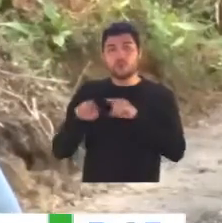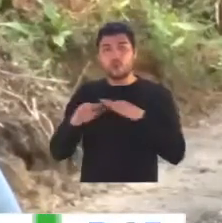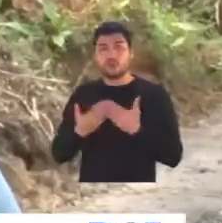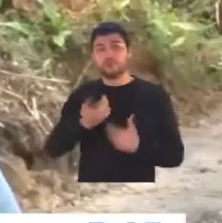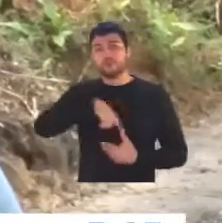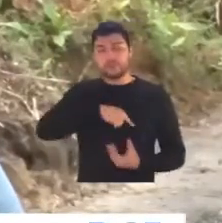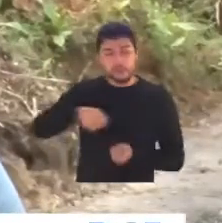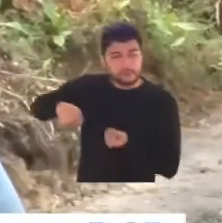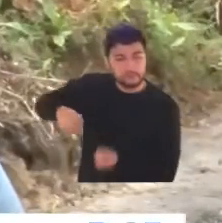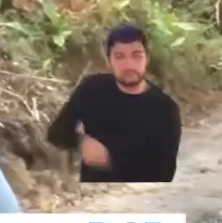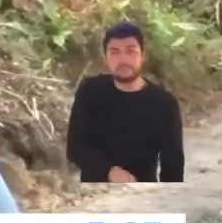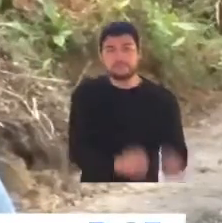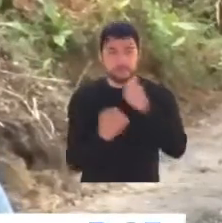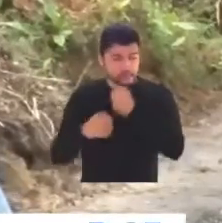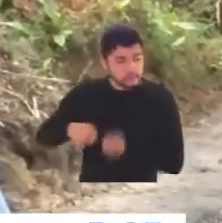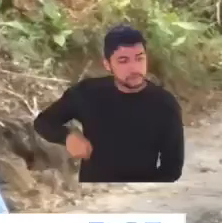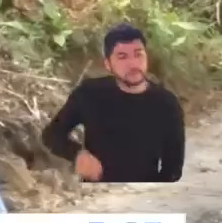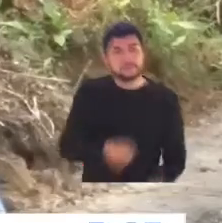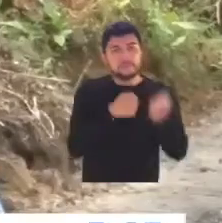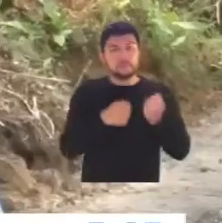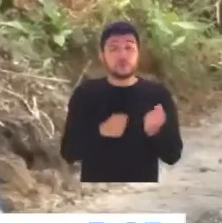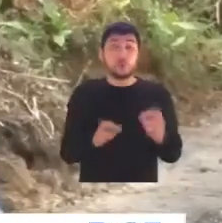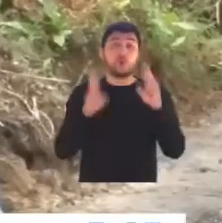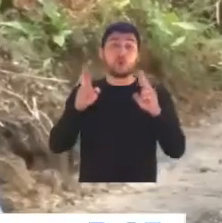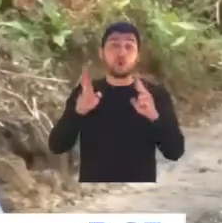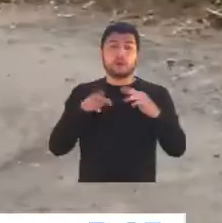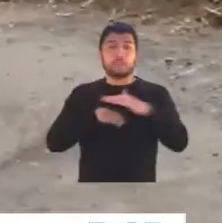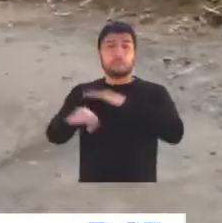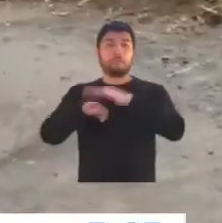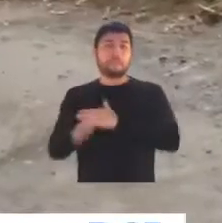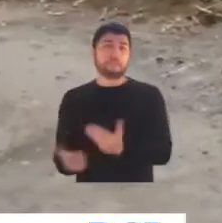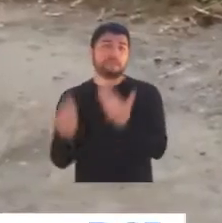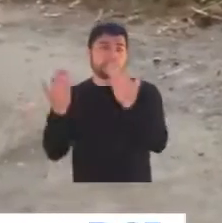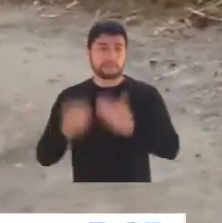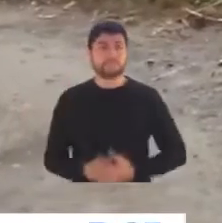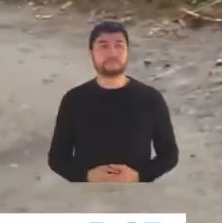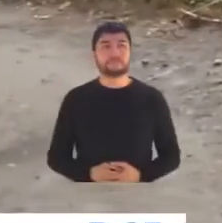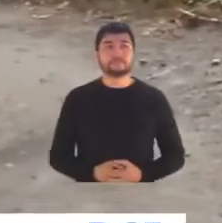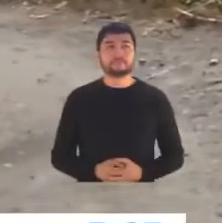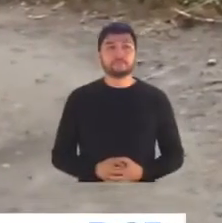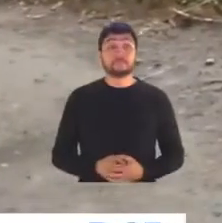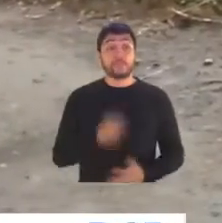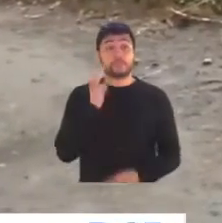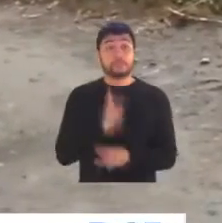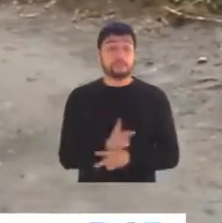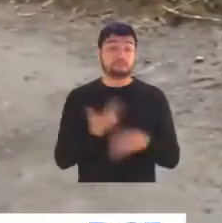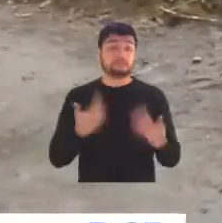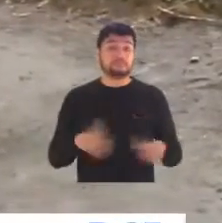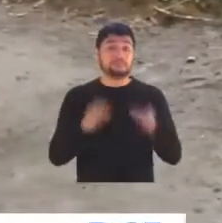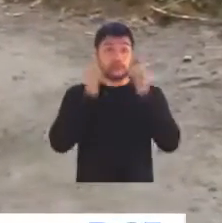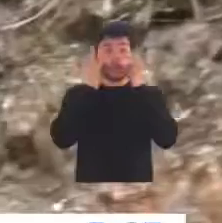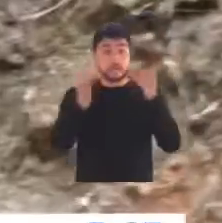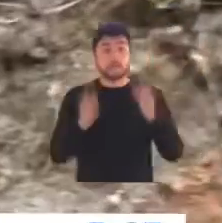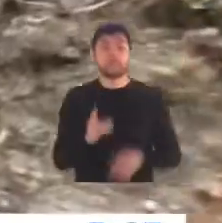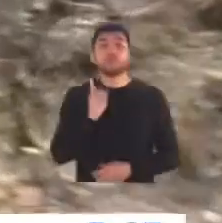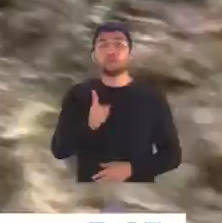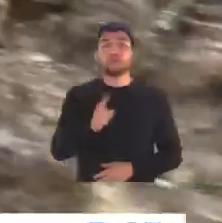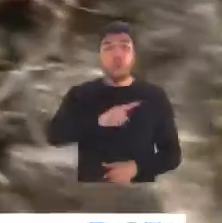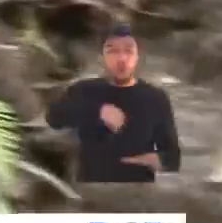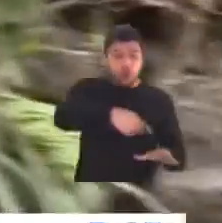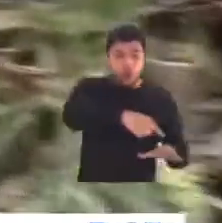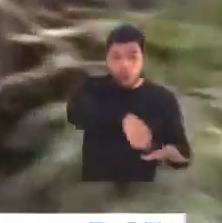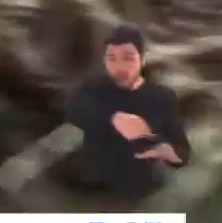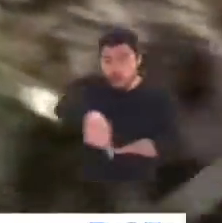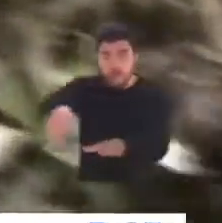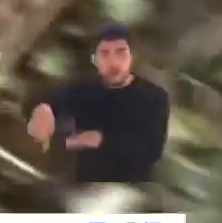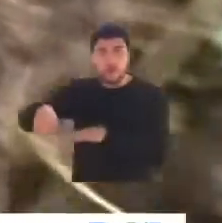paleando estas partes para poderle dar ingreso a las personas. El riesgo es inminente, no solo por los huecos que tiene la